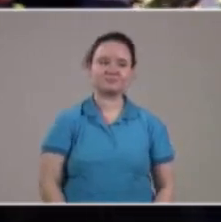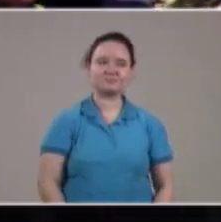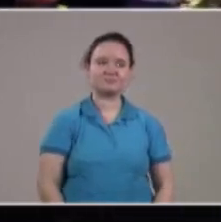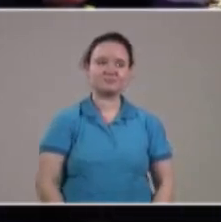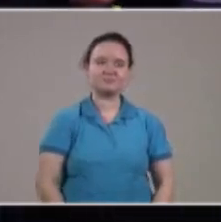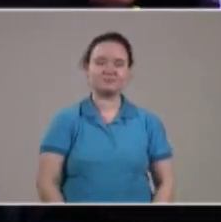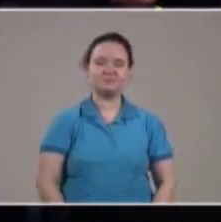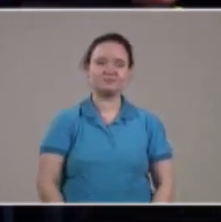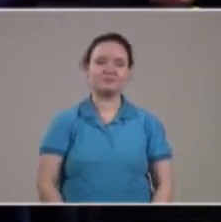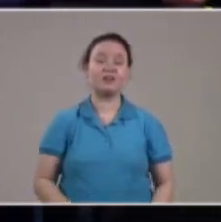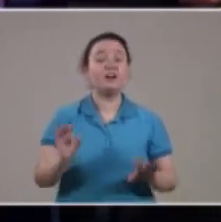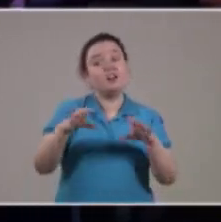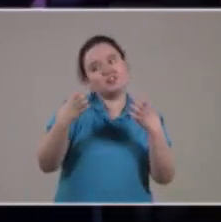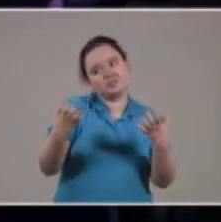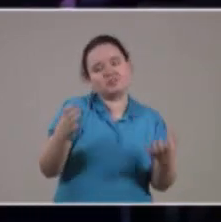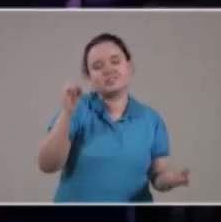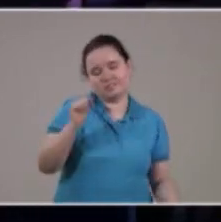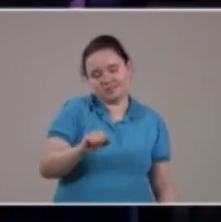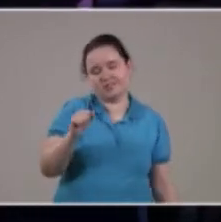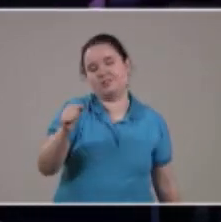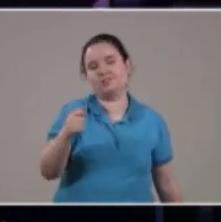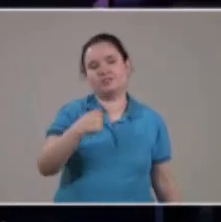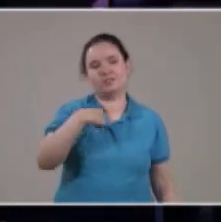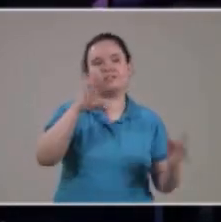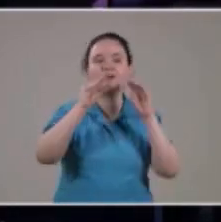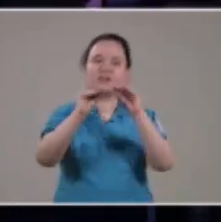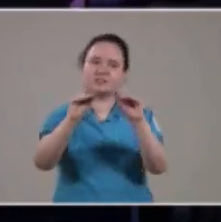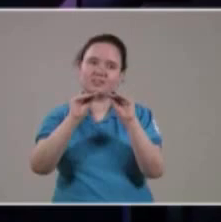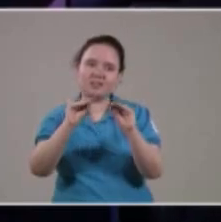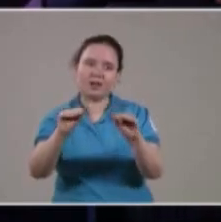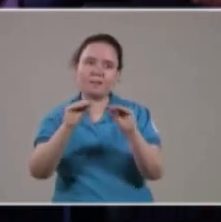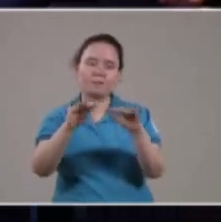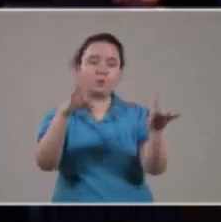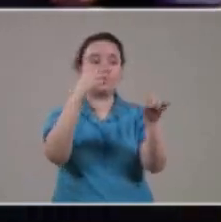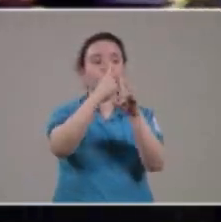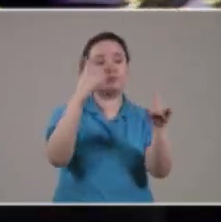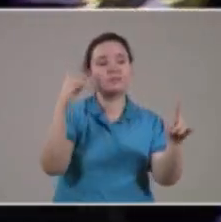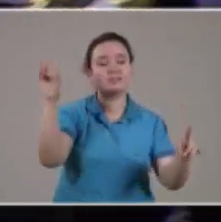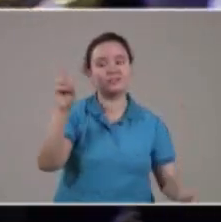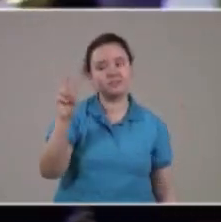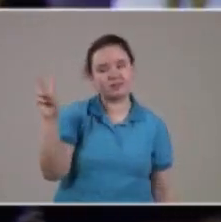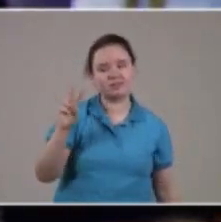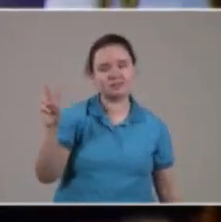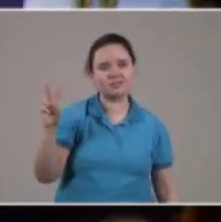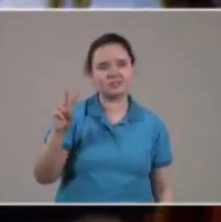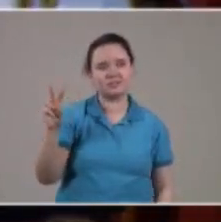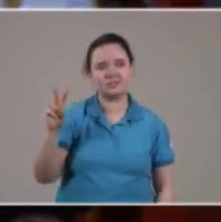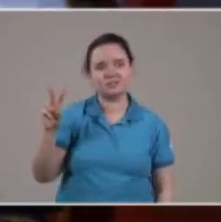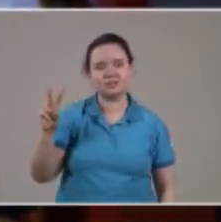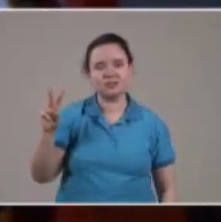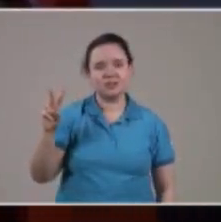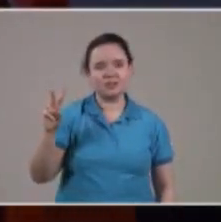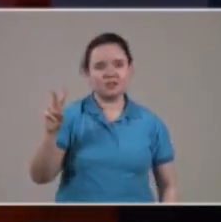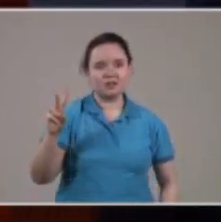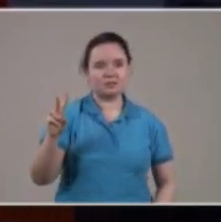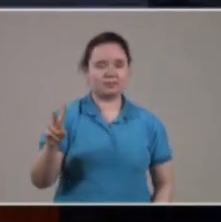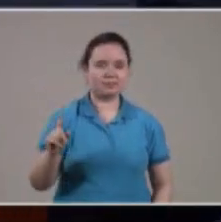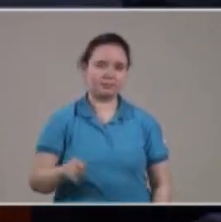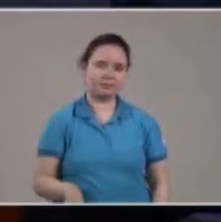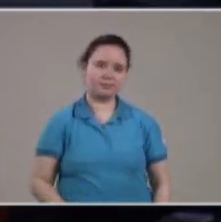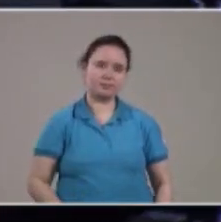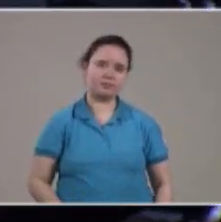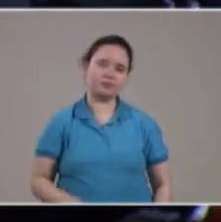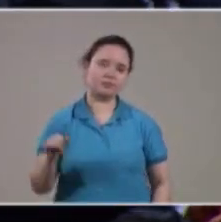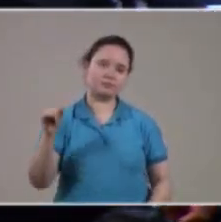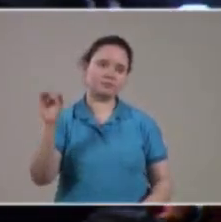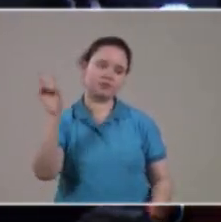Señor. Y entonces, claro, yo había estado enseñando desde el viernes. Bueno, desde el viernes no toqué